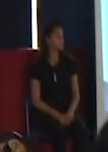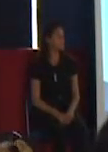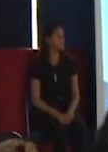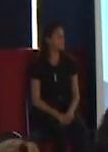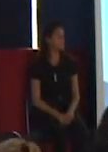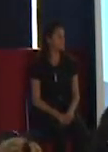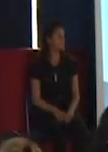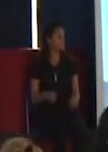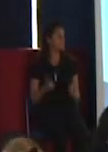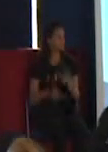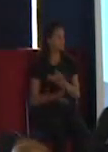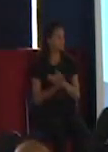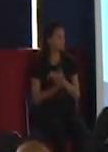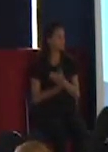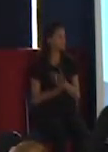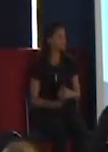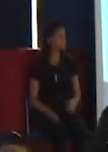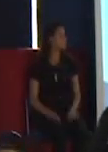Bueno, continuamos entonces